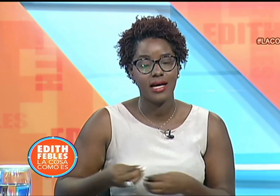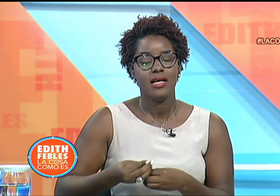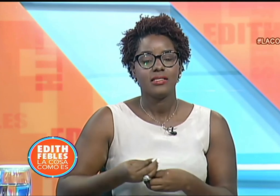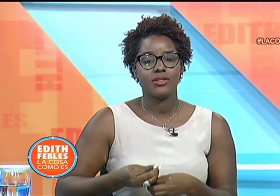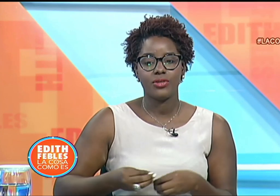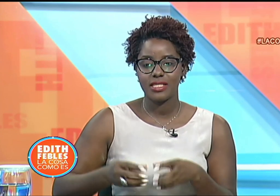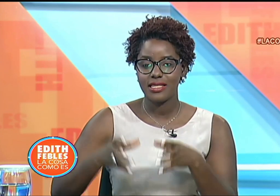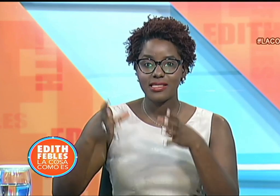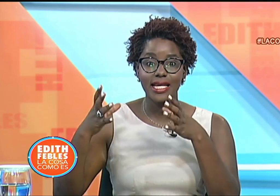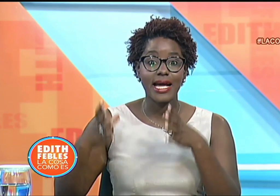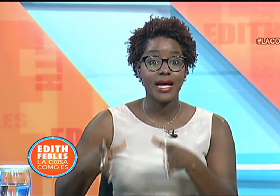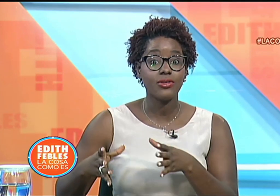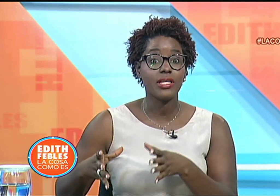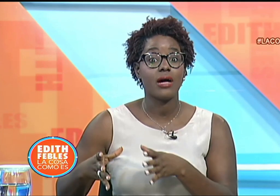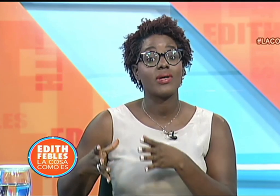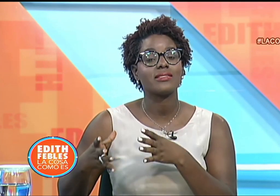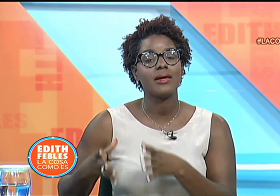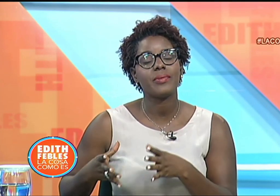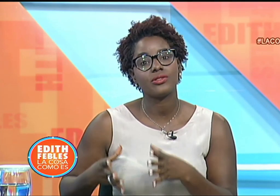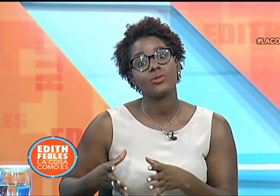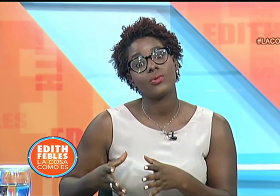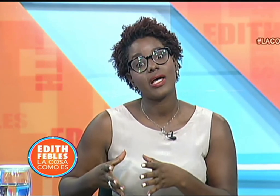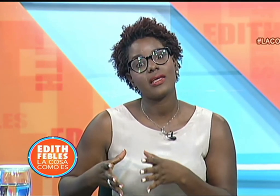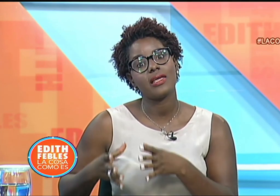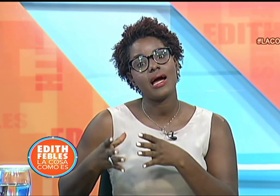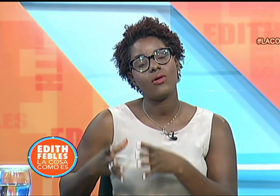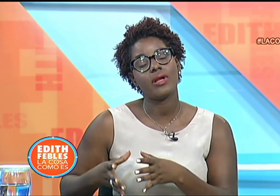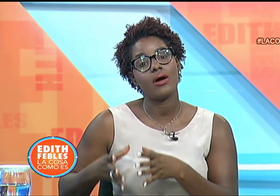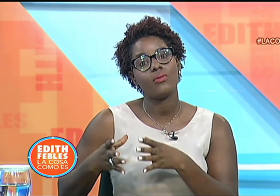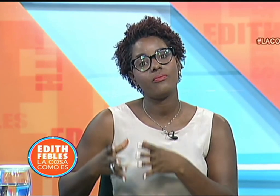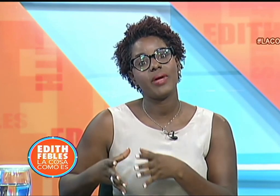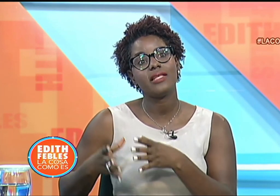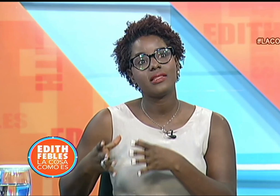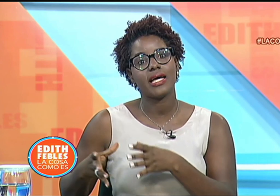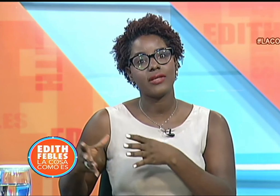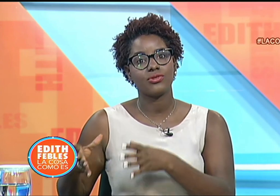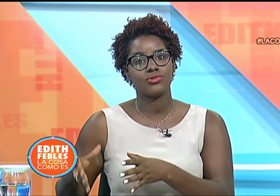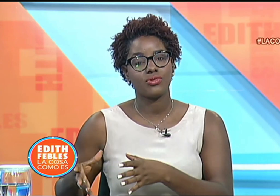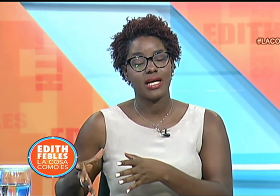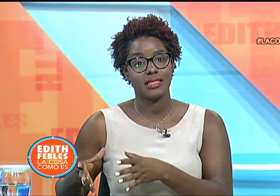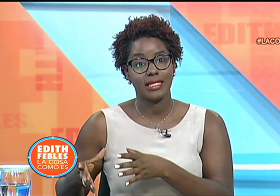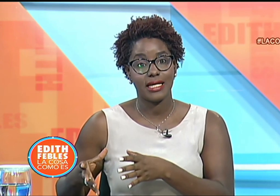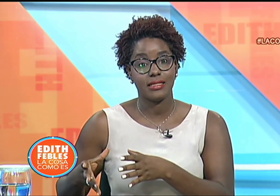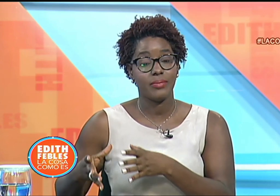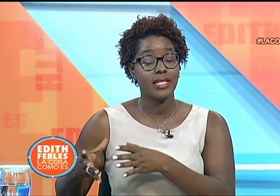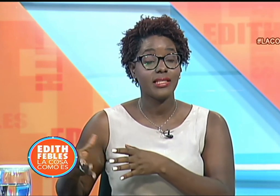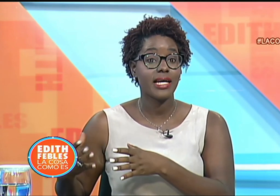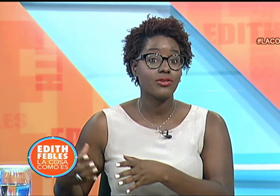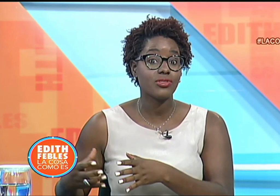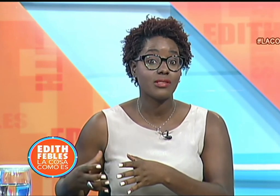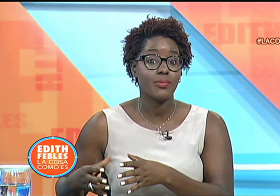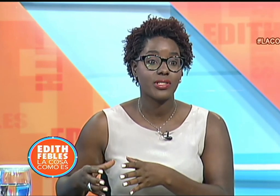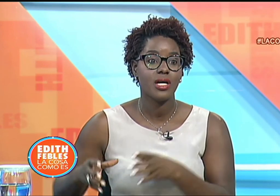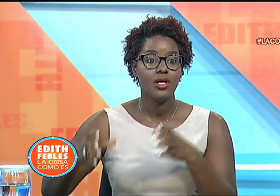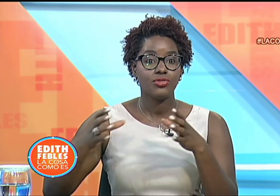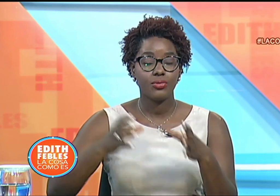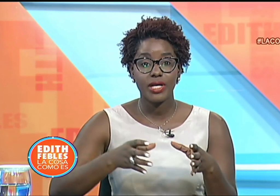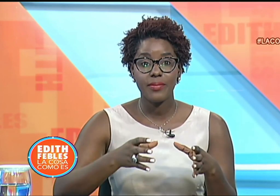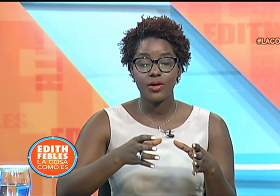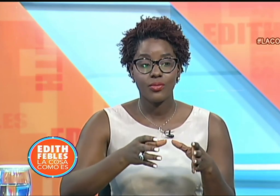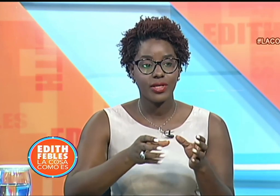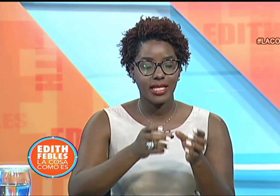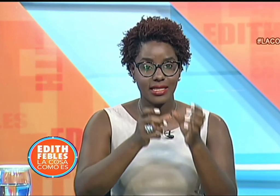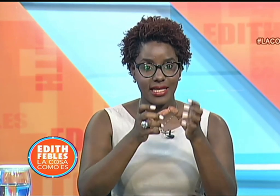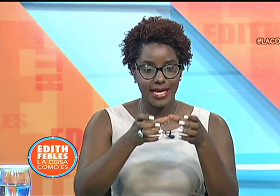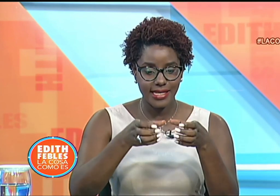rica, señores, y este caño de agua siempre estuvo ahí, y ahora, 20 años atrás, 20 años después, yo voy a